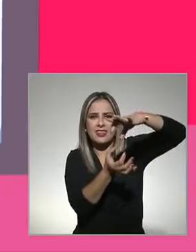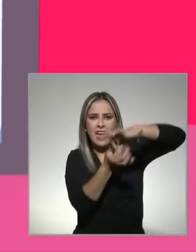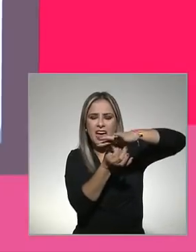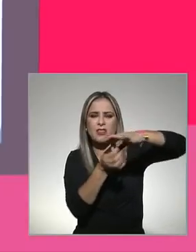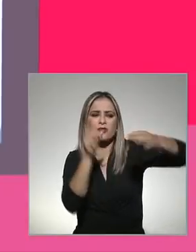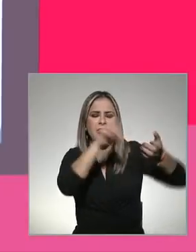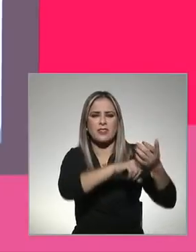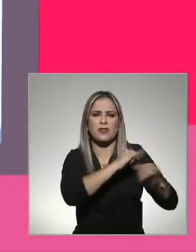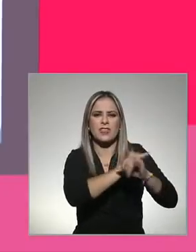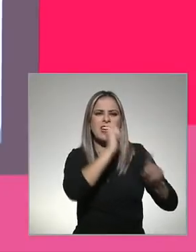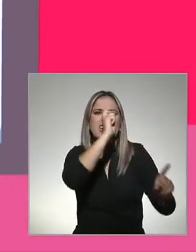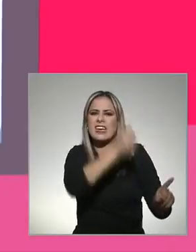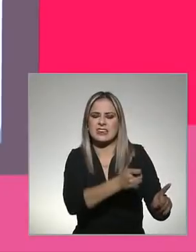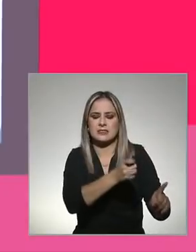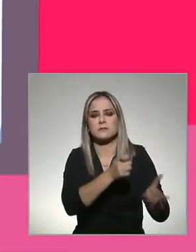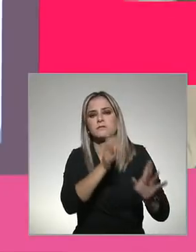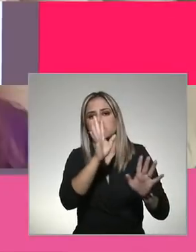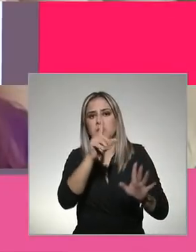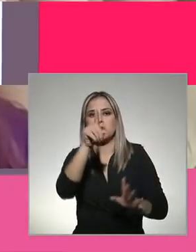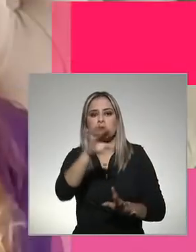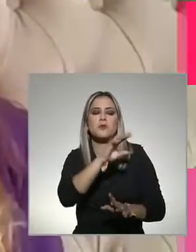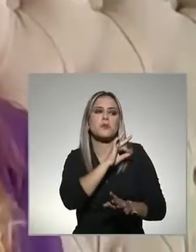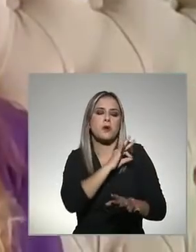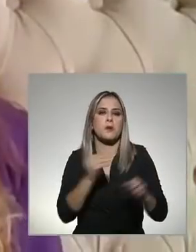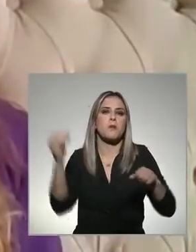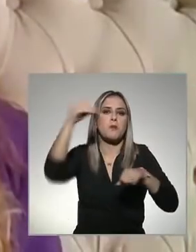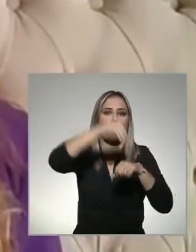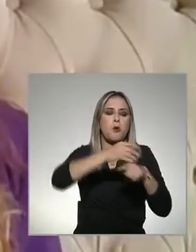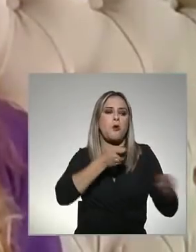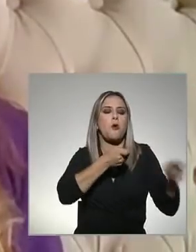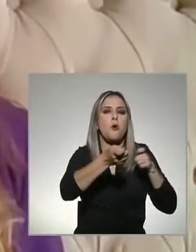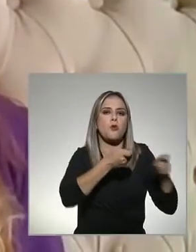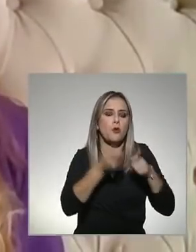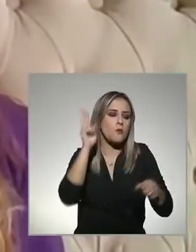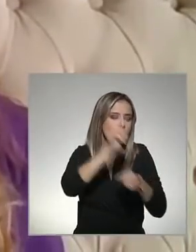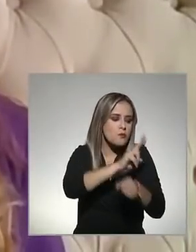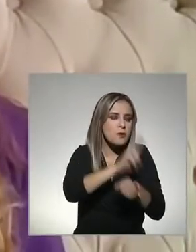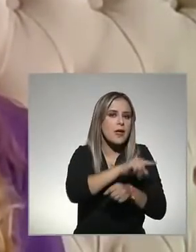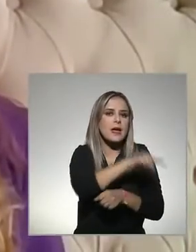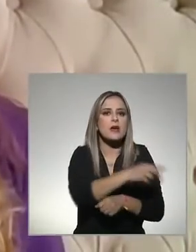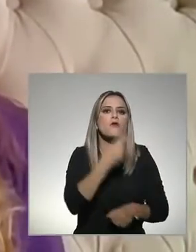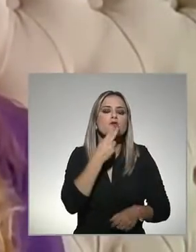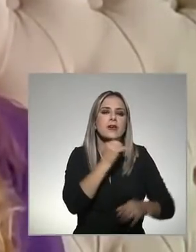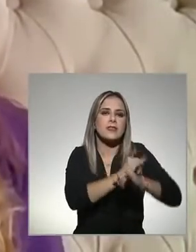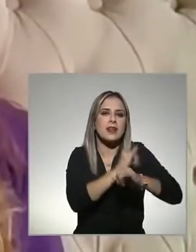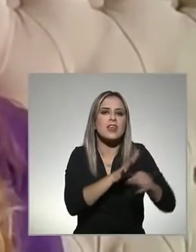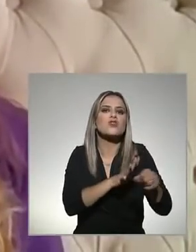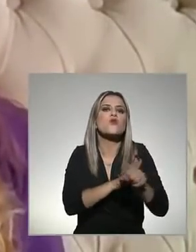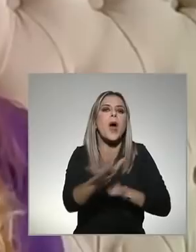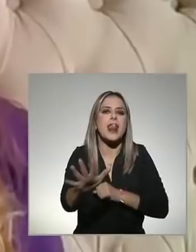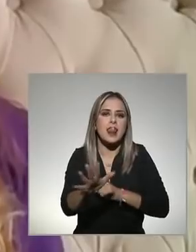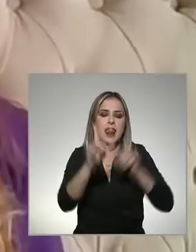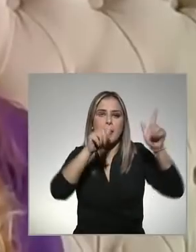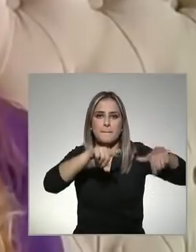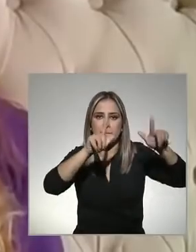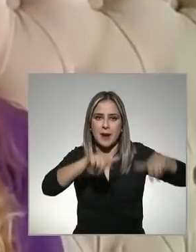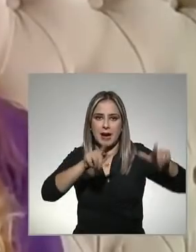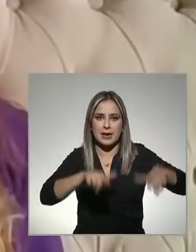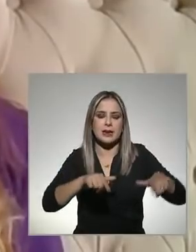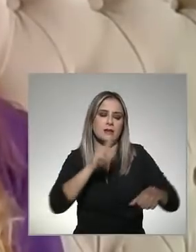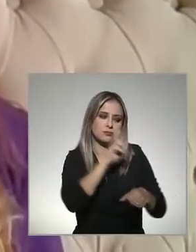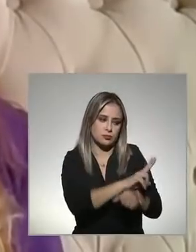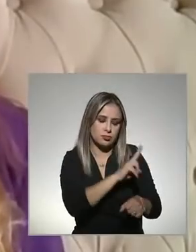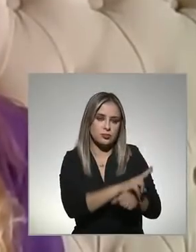un lado, puede ser poner un control parental en internet, no solamente en la computadora,